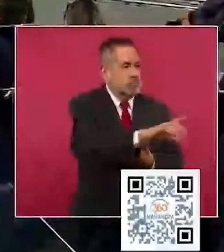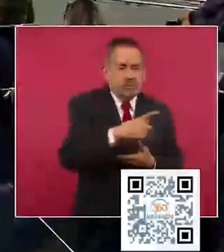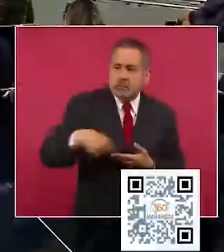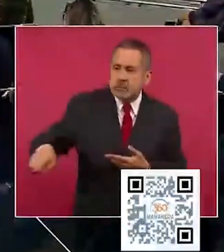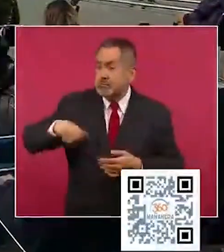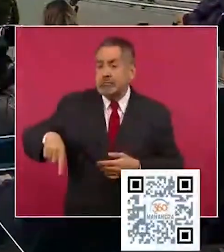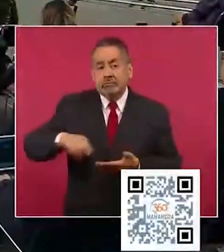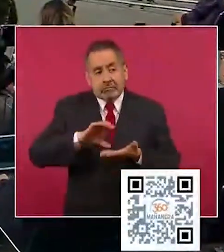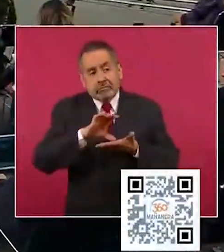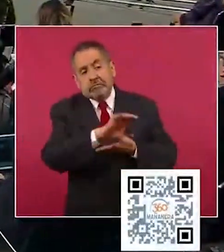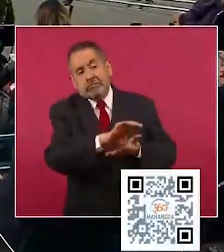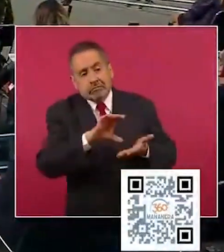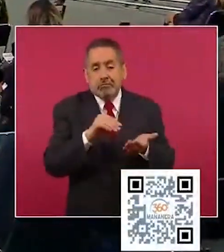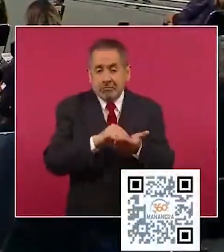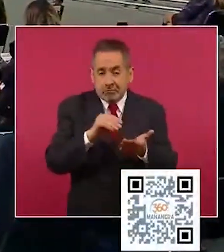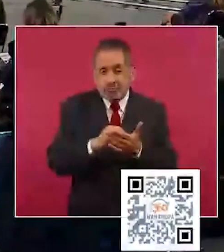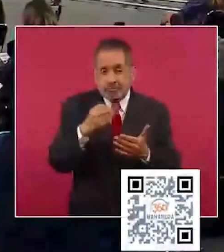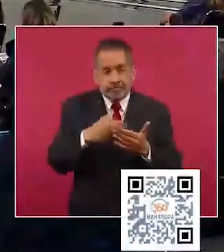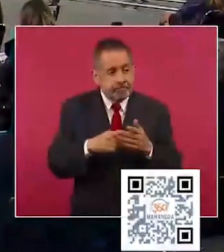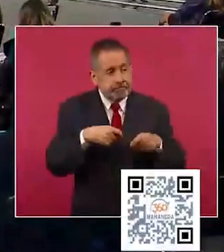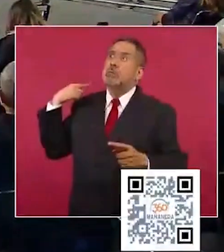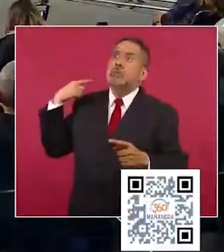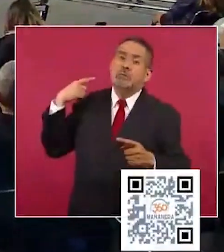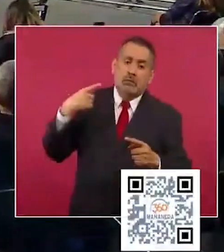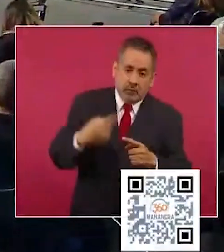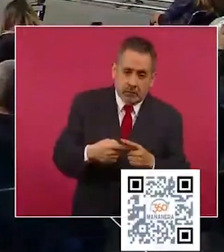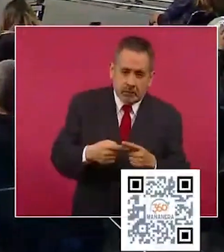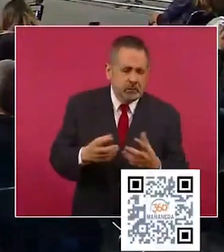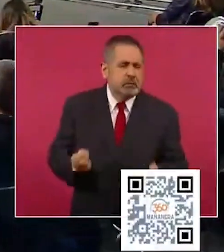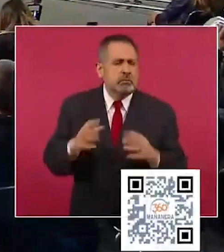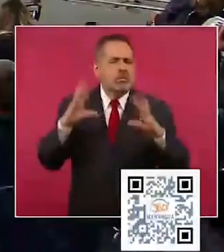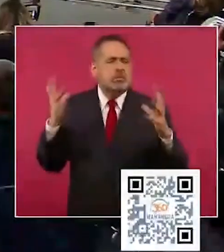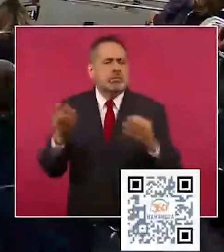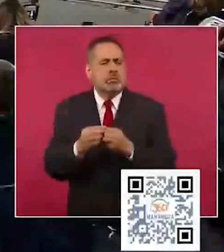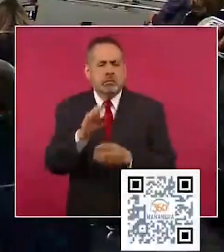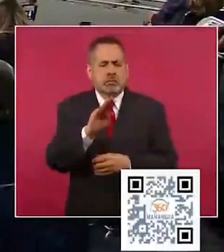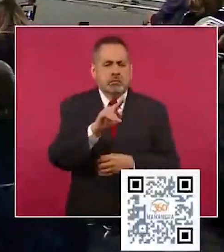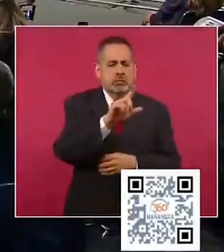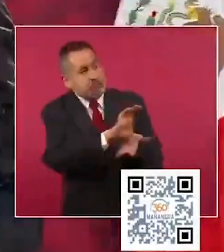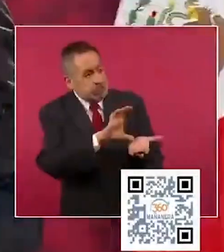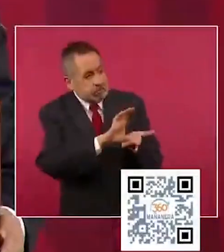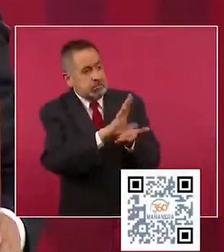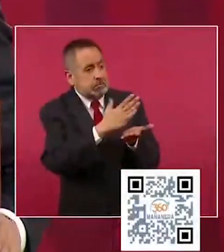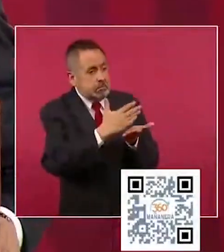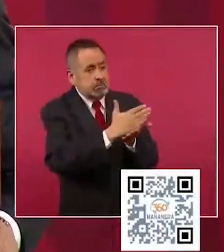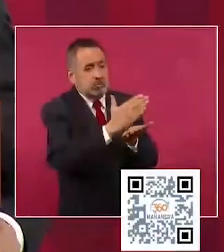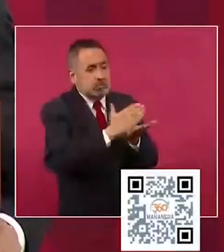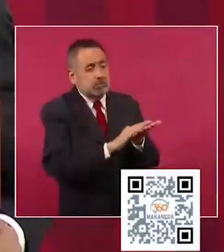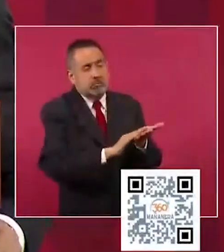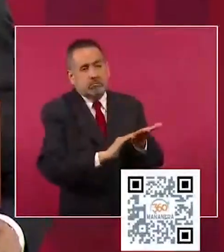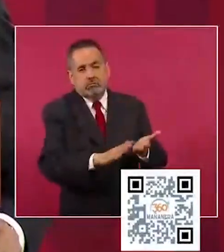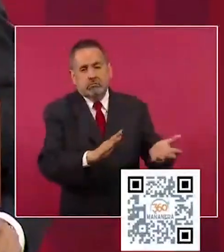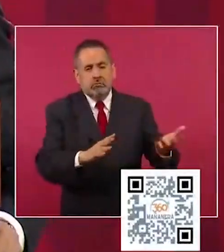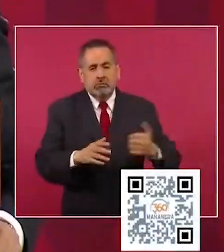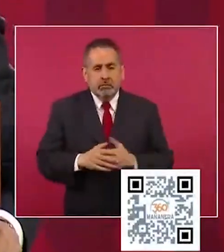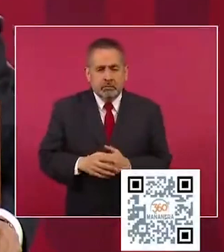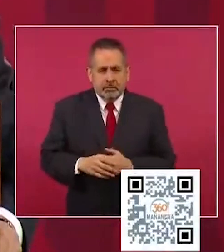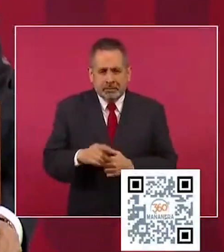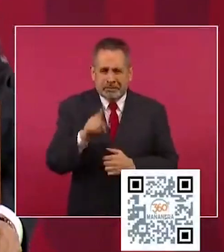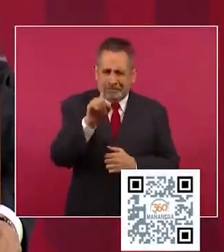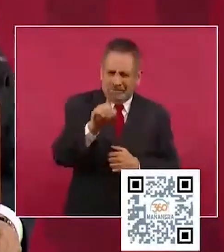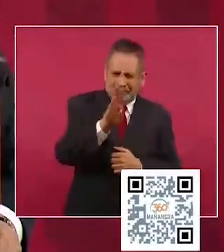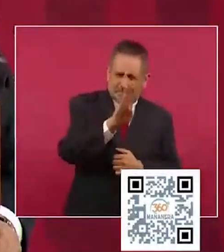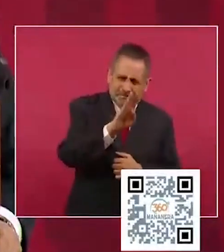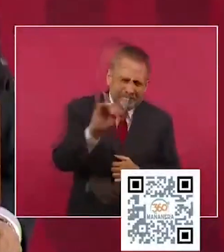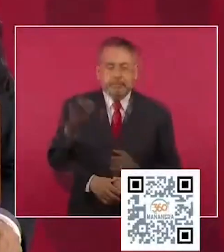país todavía hay una deuda de Entonces cuántos años han pasado más de 20 una deuda de un